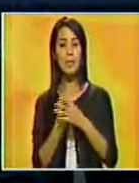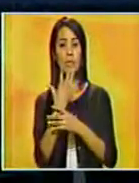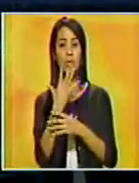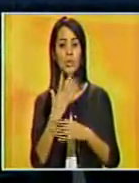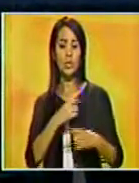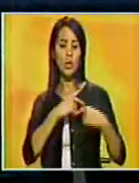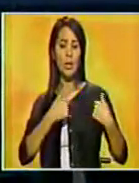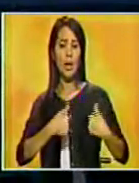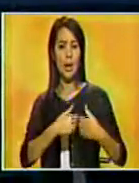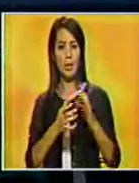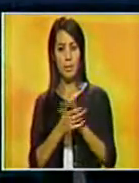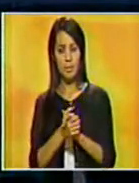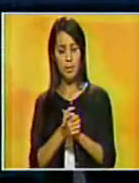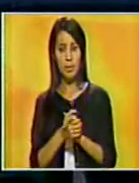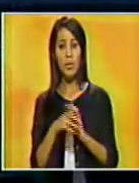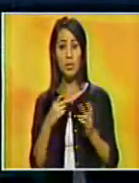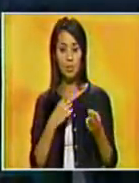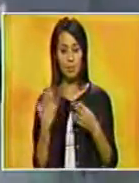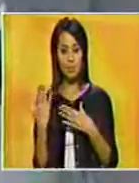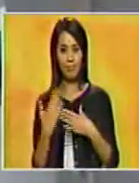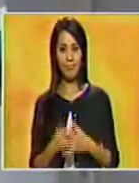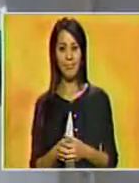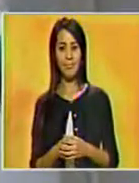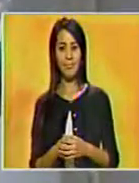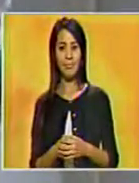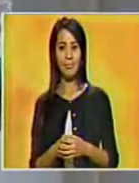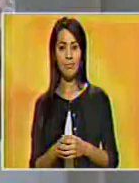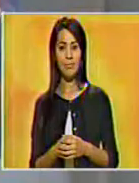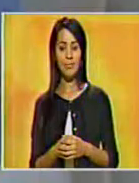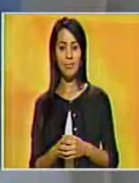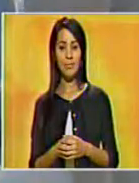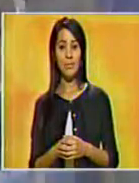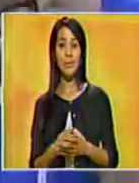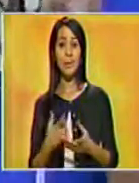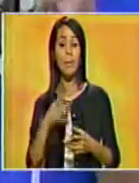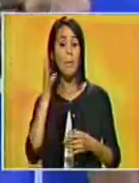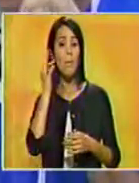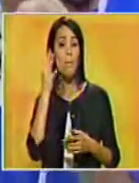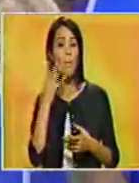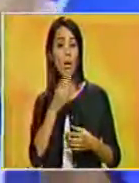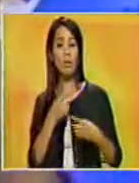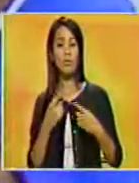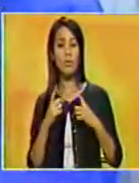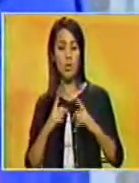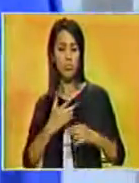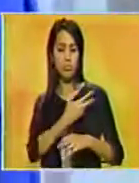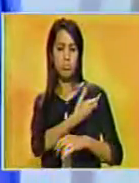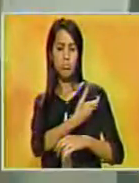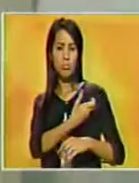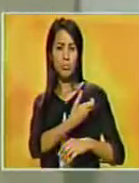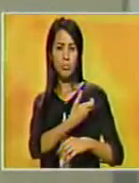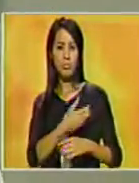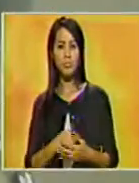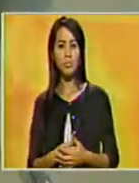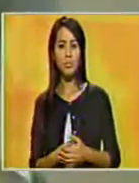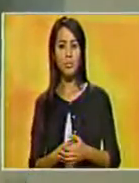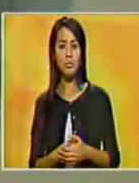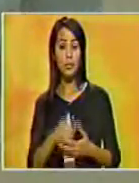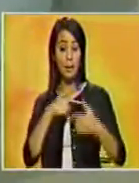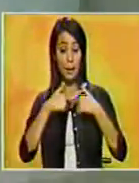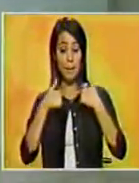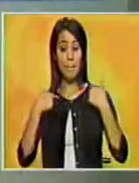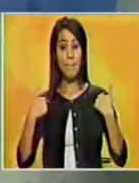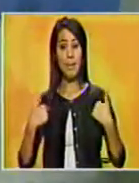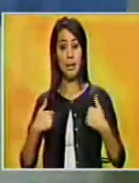Cardioamigos y a su presidente, el doctor Alexis Bello. Paciente anestesiada, una incisión de 20 a 25 centímetros en el pecho.